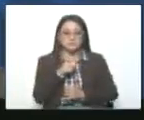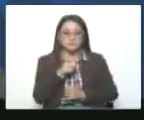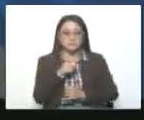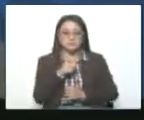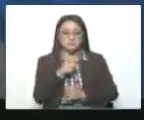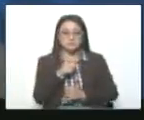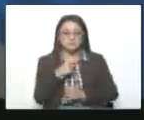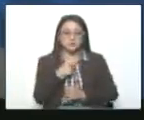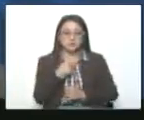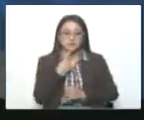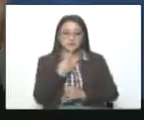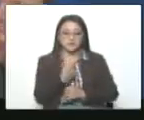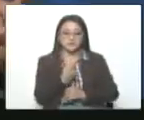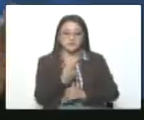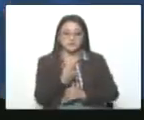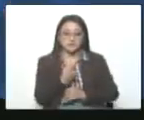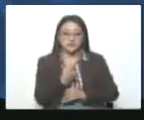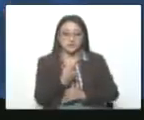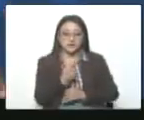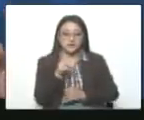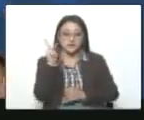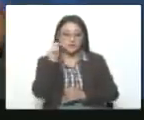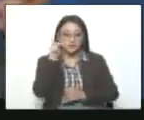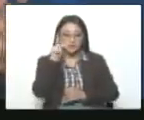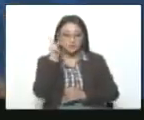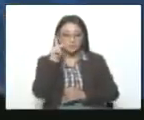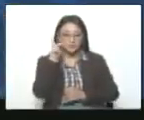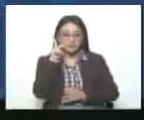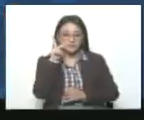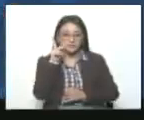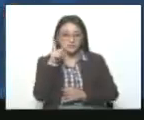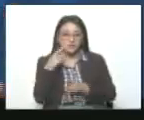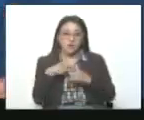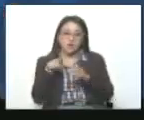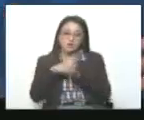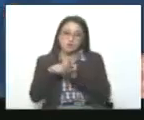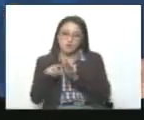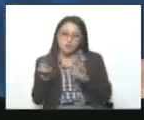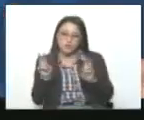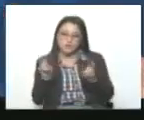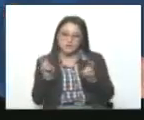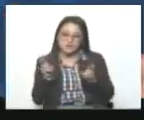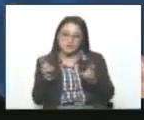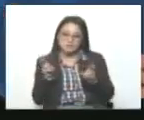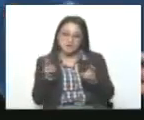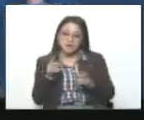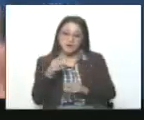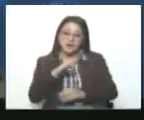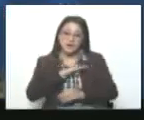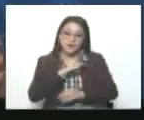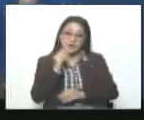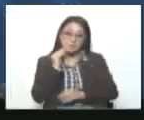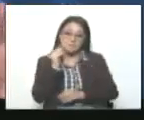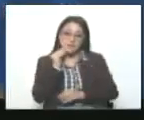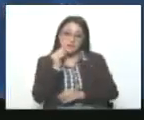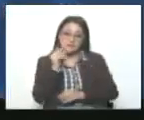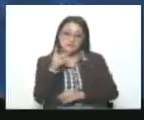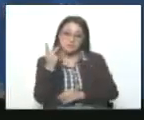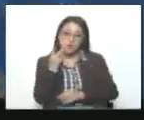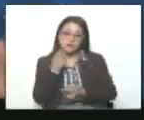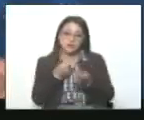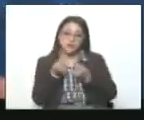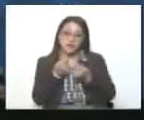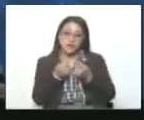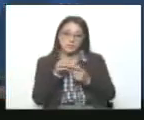decía a los alumnos y en otros escenarios que las experiencias de política